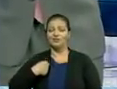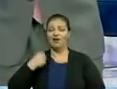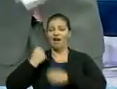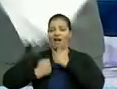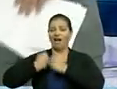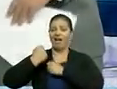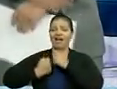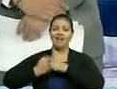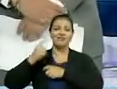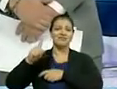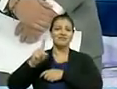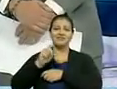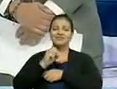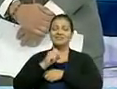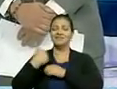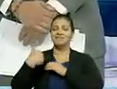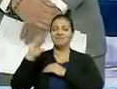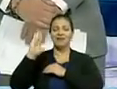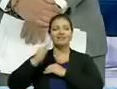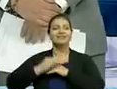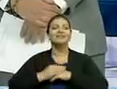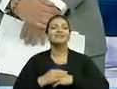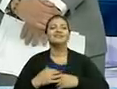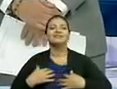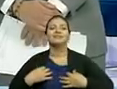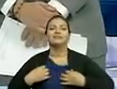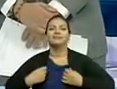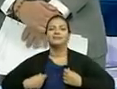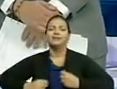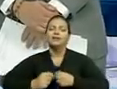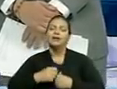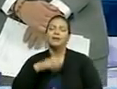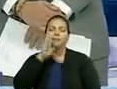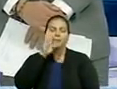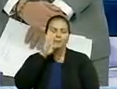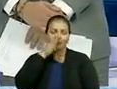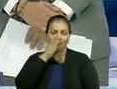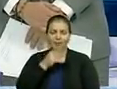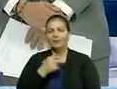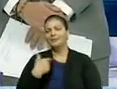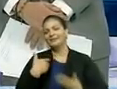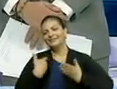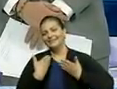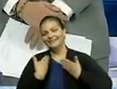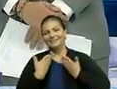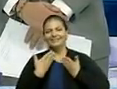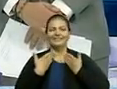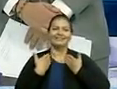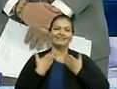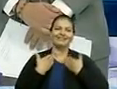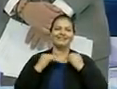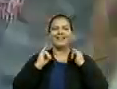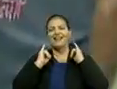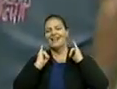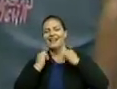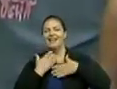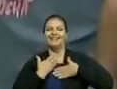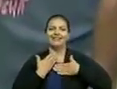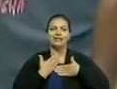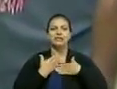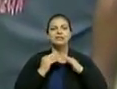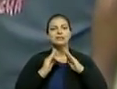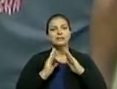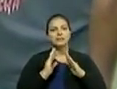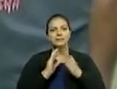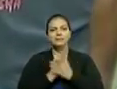más. Bueno, queridos amigos, después de la broma, esa alegría que no perdemos los ecuatorianos, y sobre todo